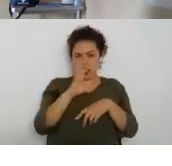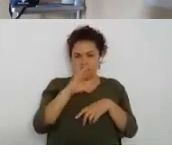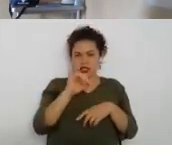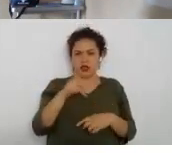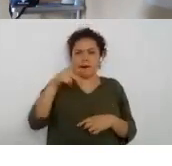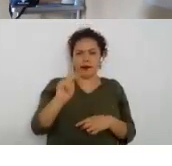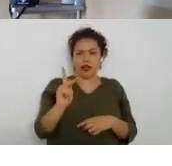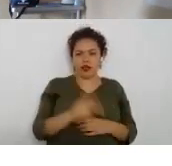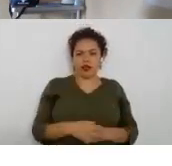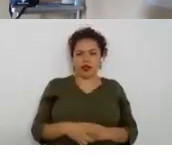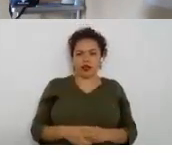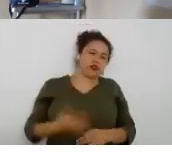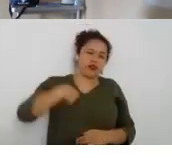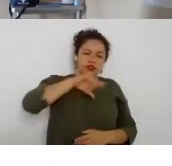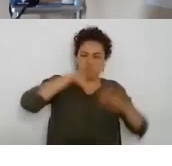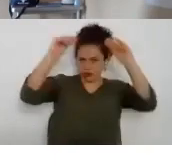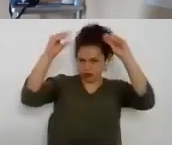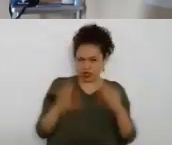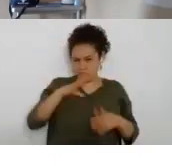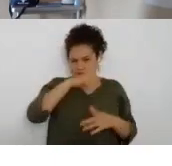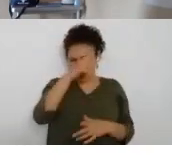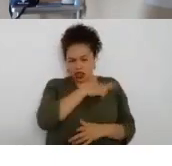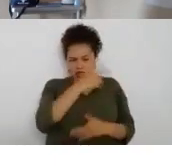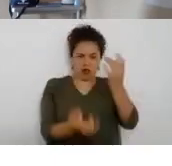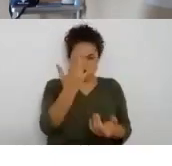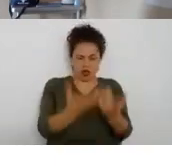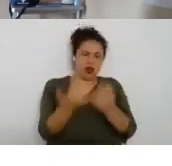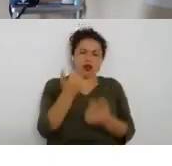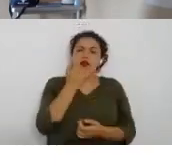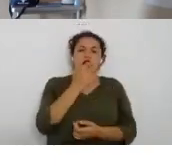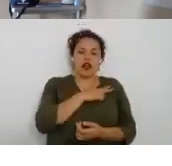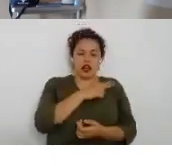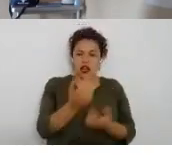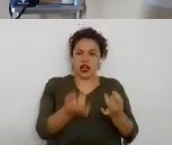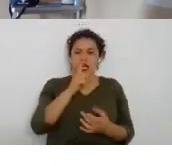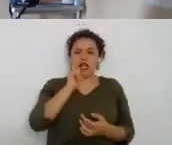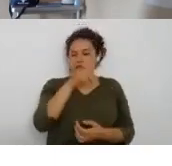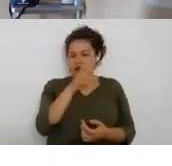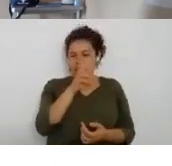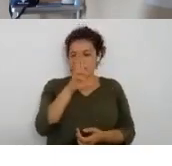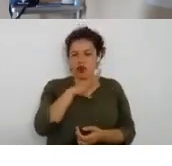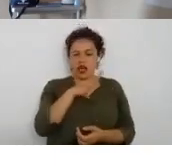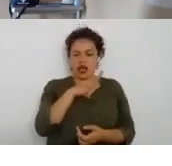pero no vemos que haya humedad en la herida, en la quemadura, perdón, y por lo tanto tampoco ampollas.